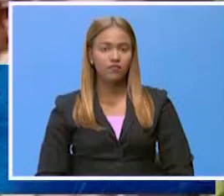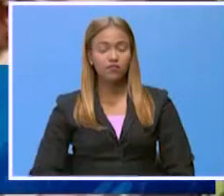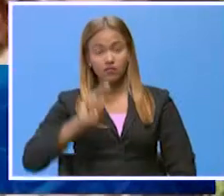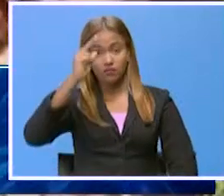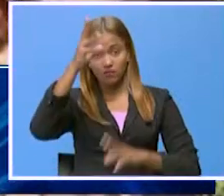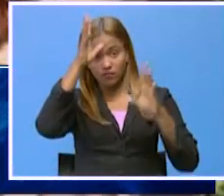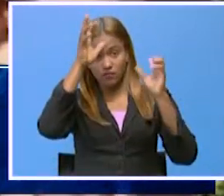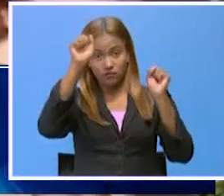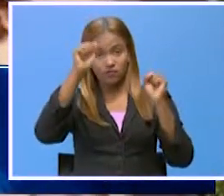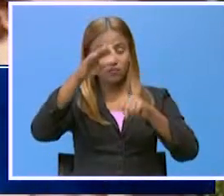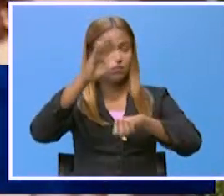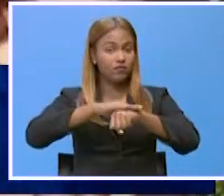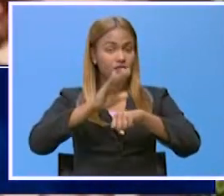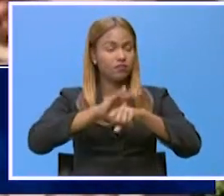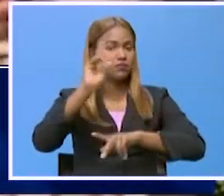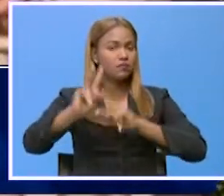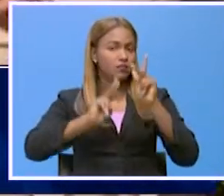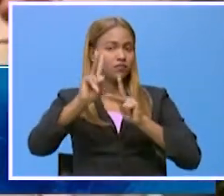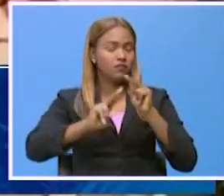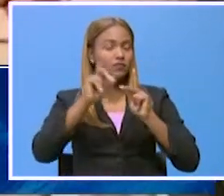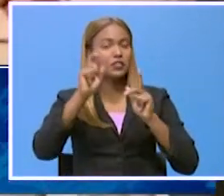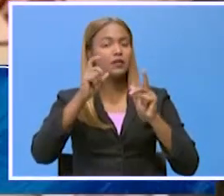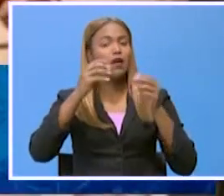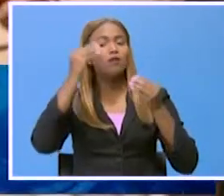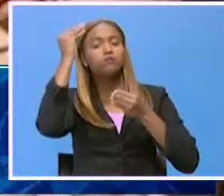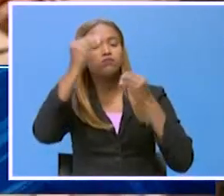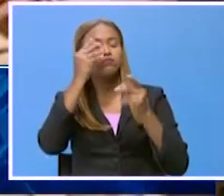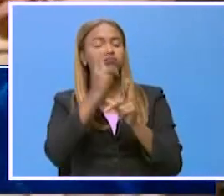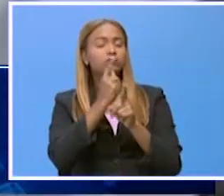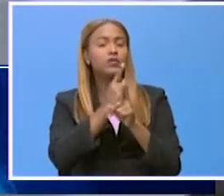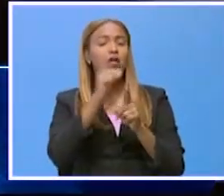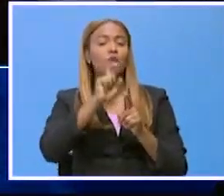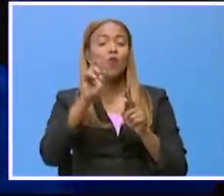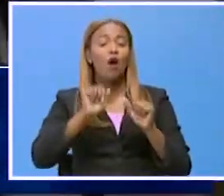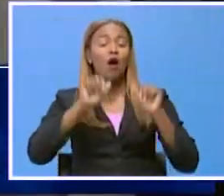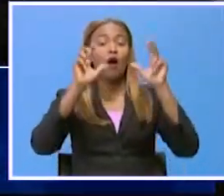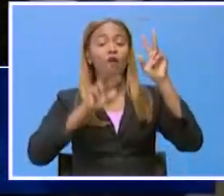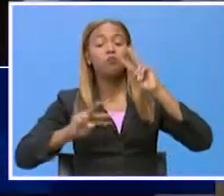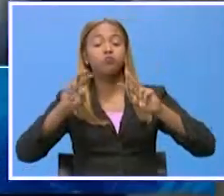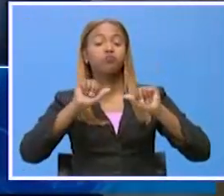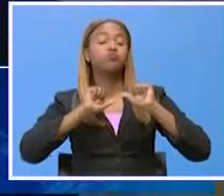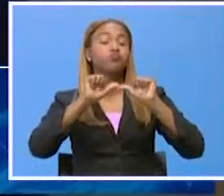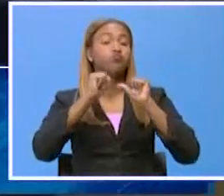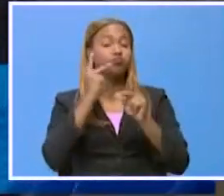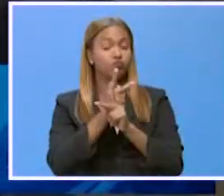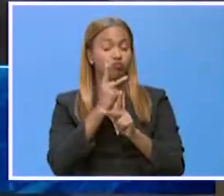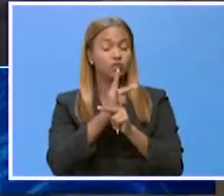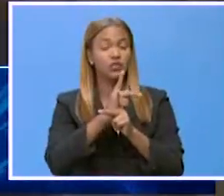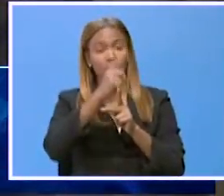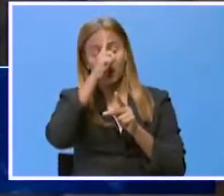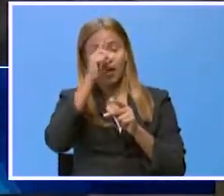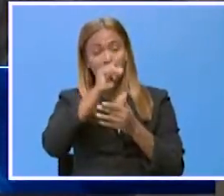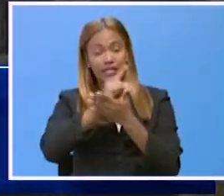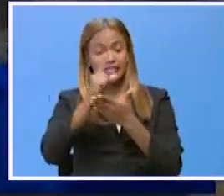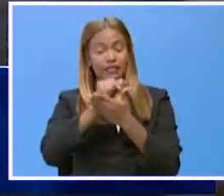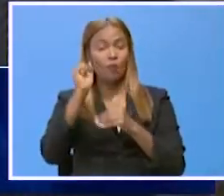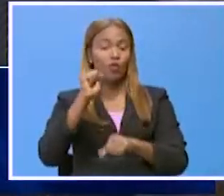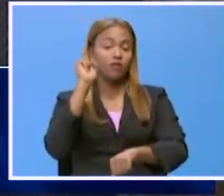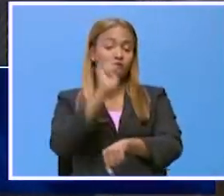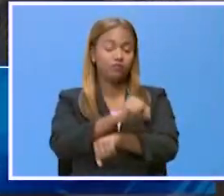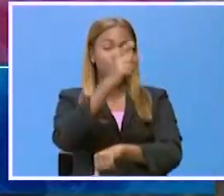vicepresidenta llama a la población a reflexionar y no bajar la guardia en semana santa para ganarle la batalla al kobe